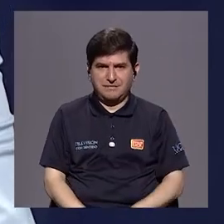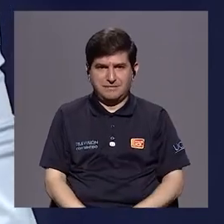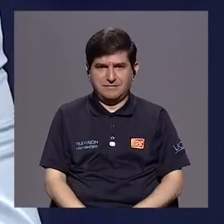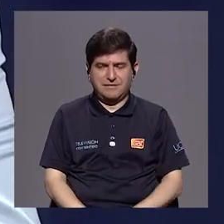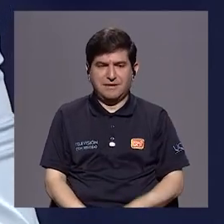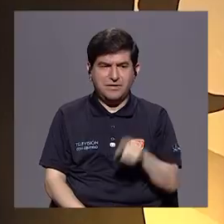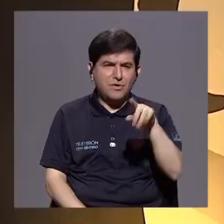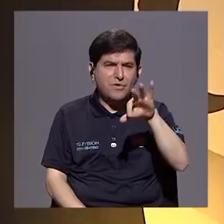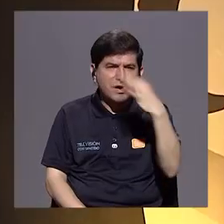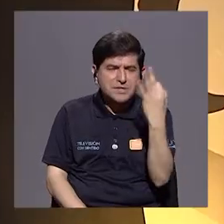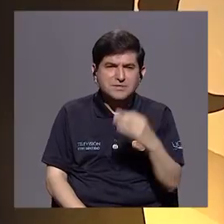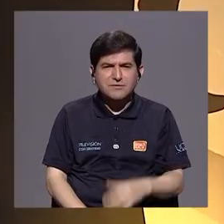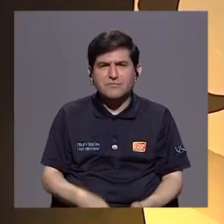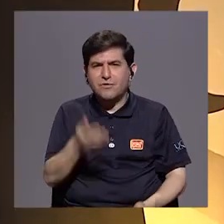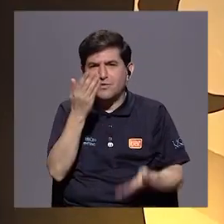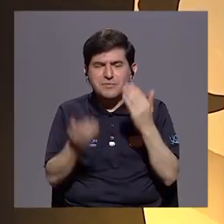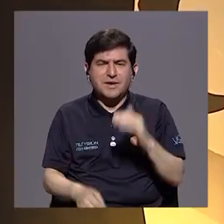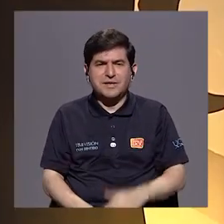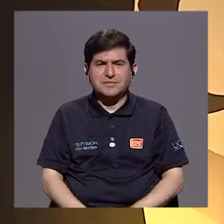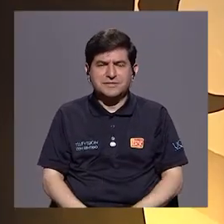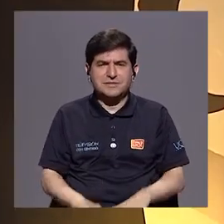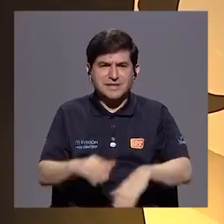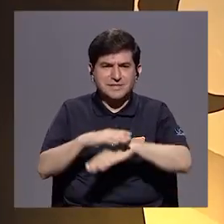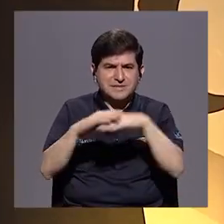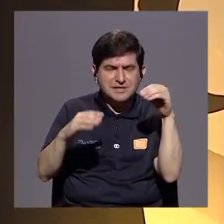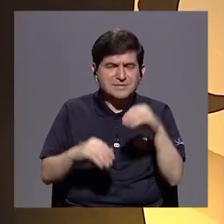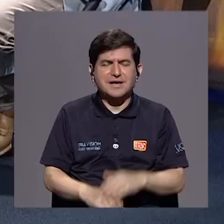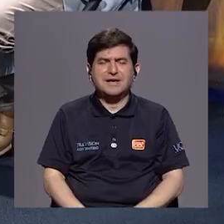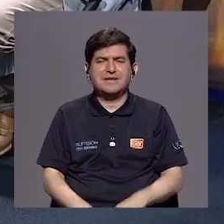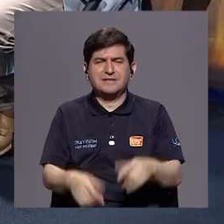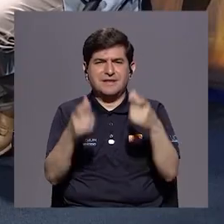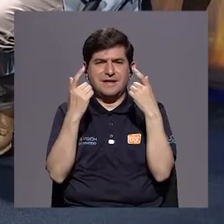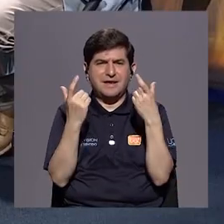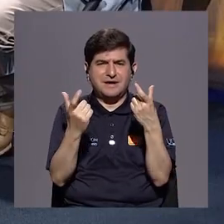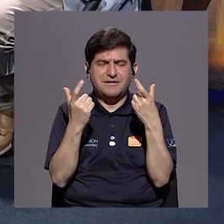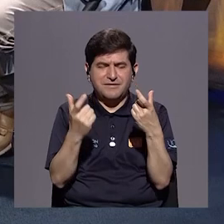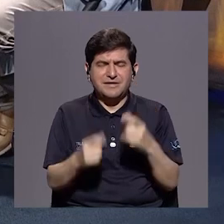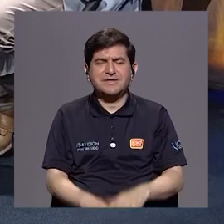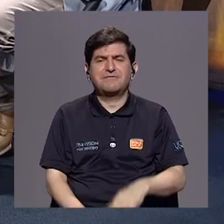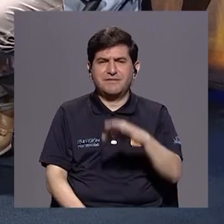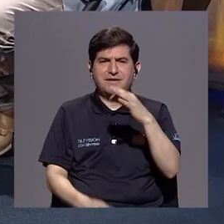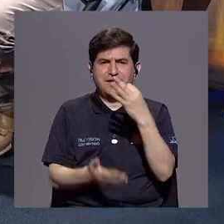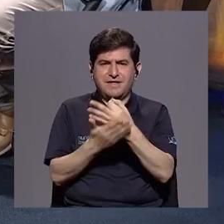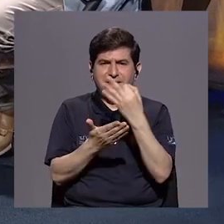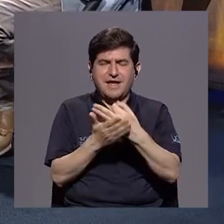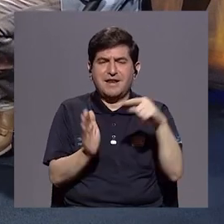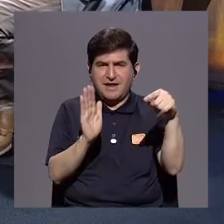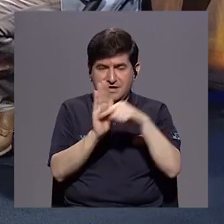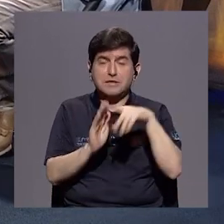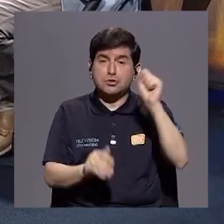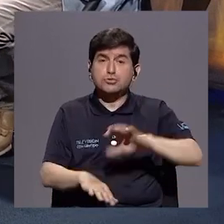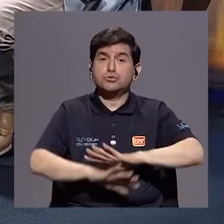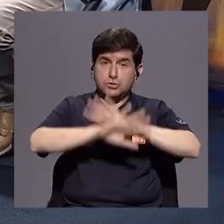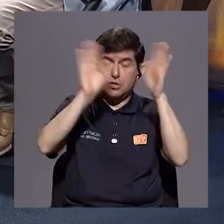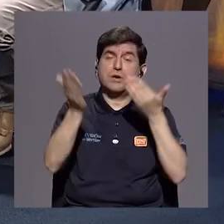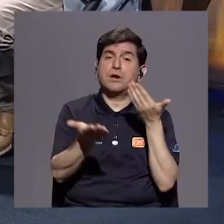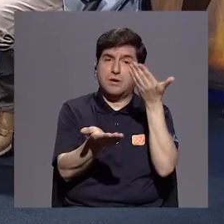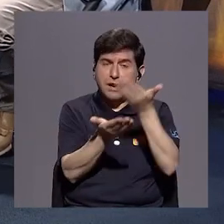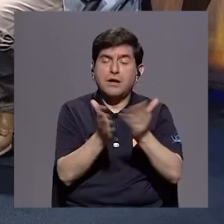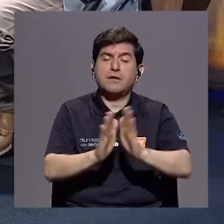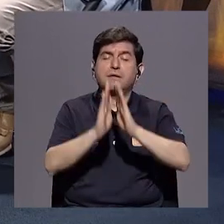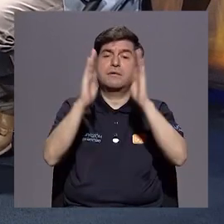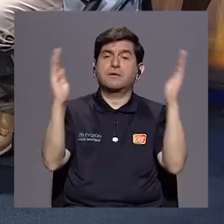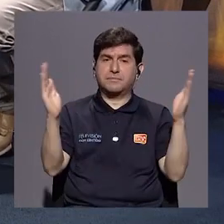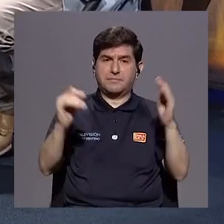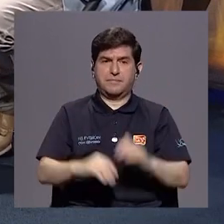eso es una forma de salirse de la rentabilidad financiera negativa es claro es una propuesta en donde se